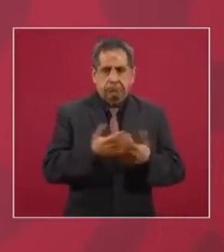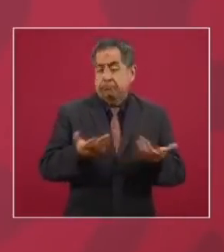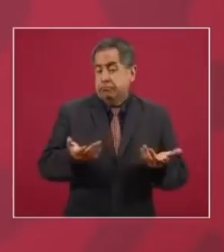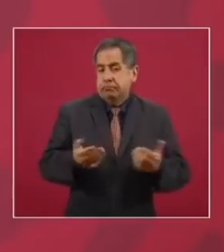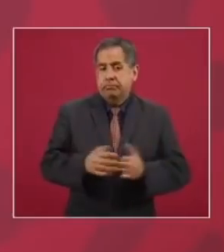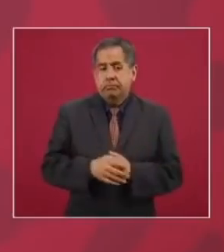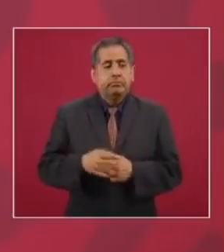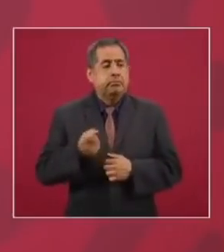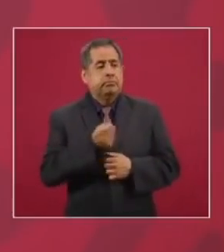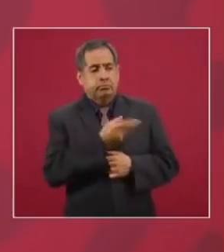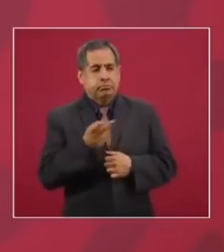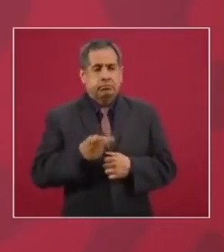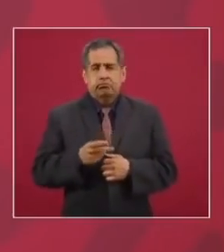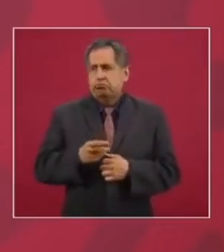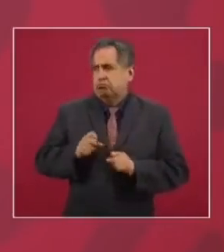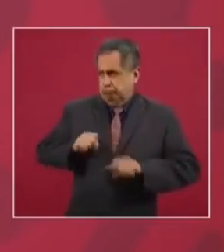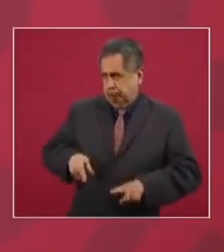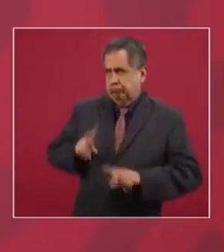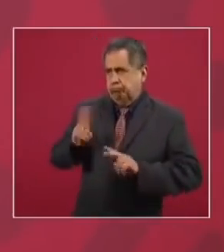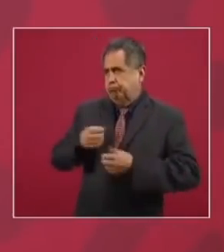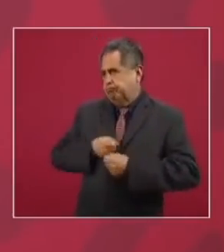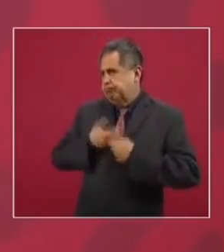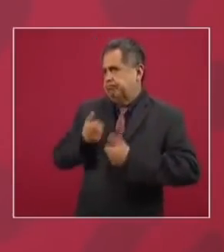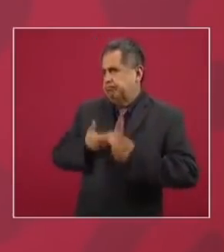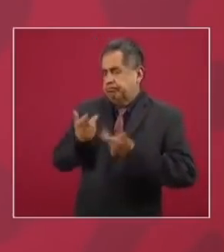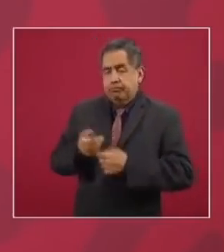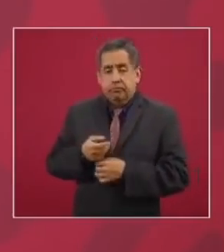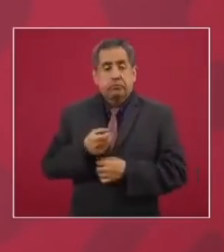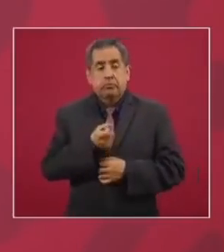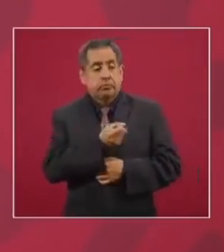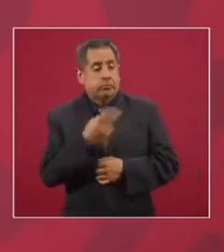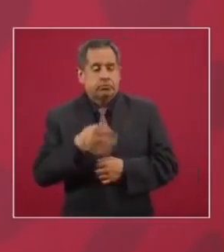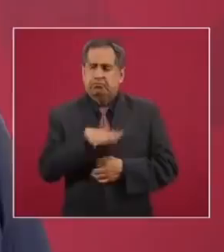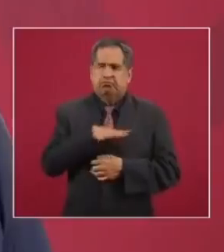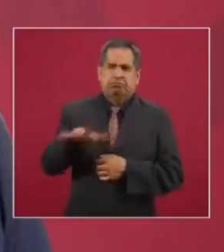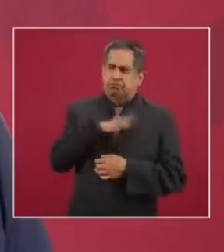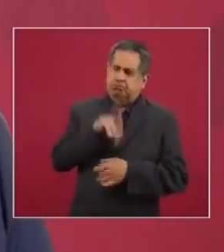Hay quienes aceptan y hay quienes no.